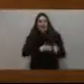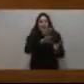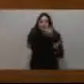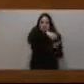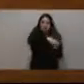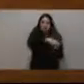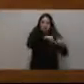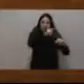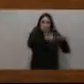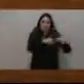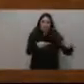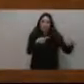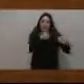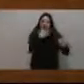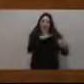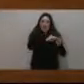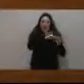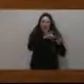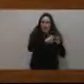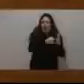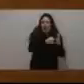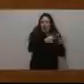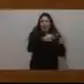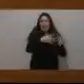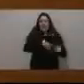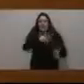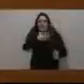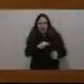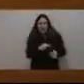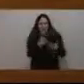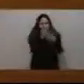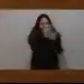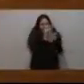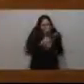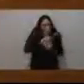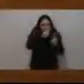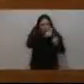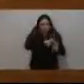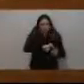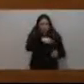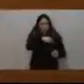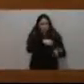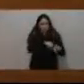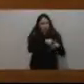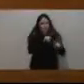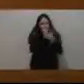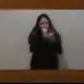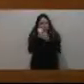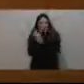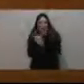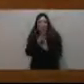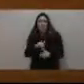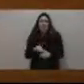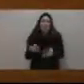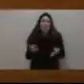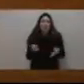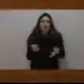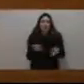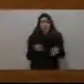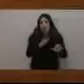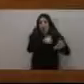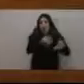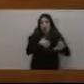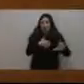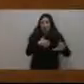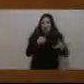esa reglasificadora, si tantos planes de viabilidad hicieron, si tantos estudios hicieron y tanto nos criticaron, ¿qué ocurrió entonces? ¿Se equivocaron con la tabla Excel, con el